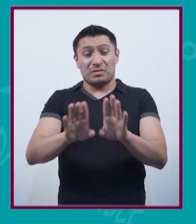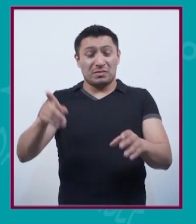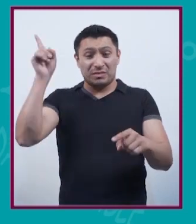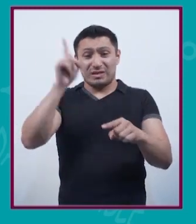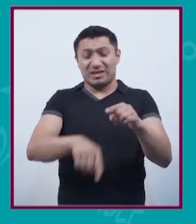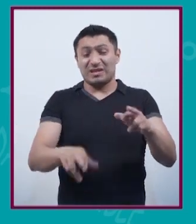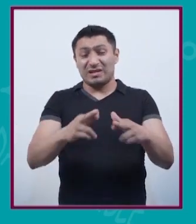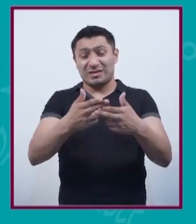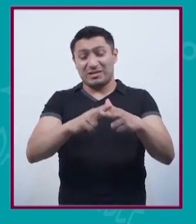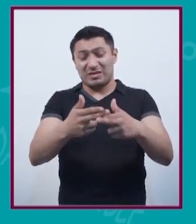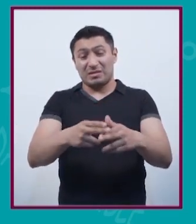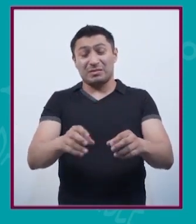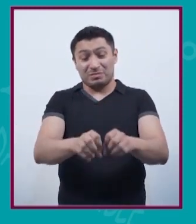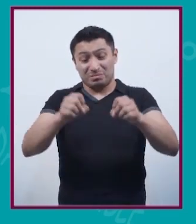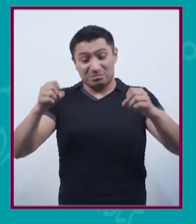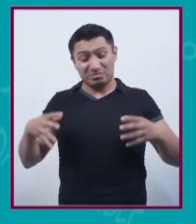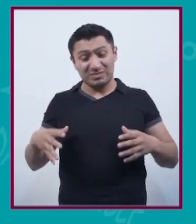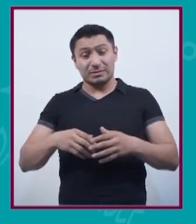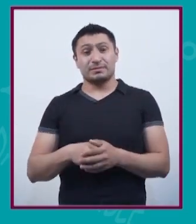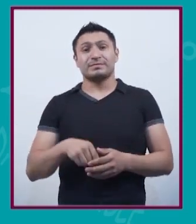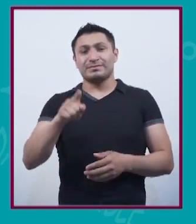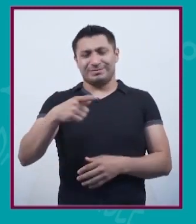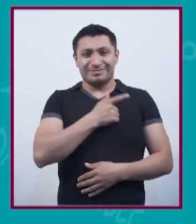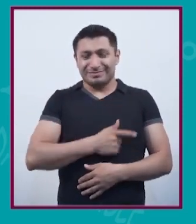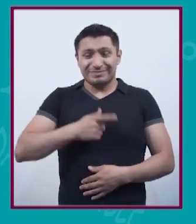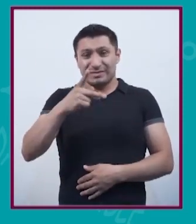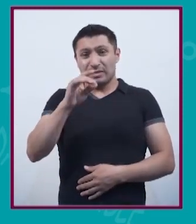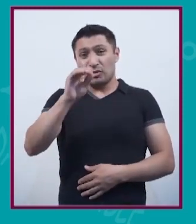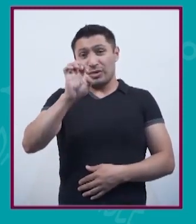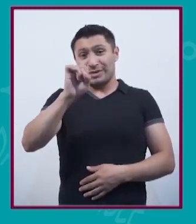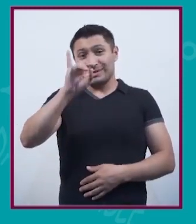bajará a disputarme tu puñado de huesos.